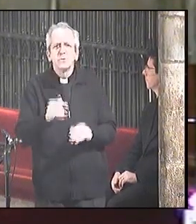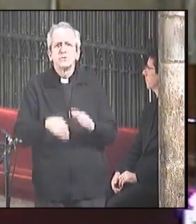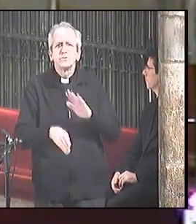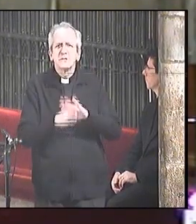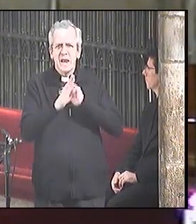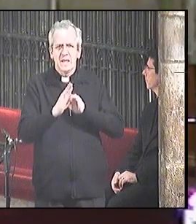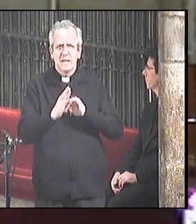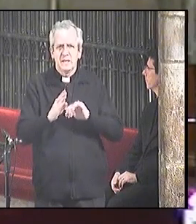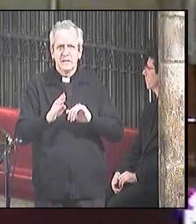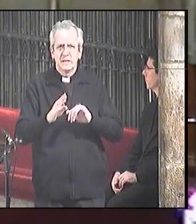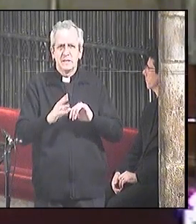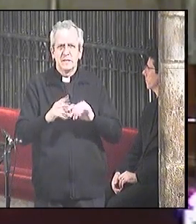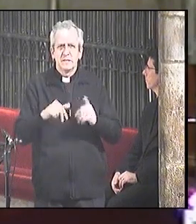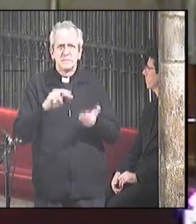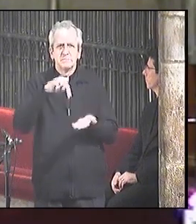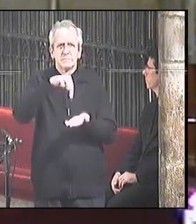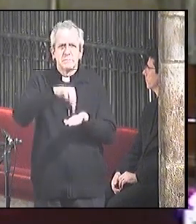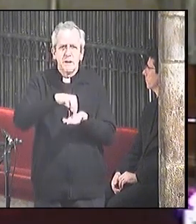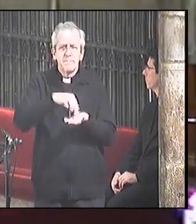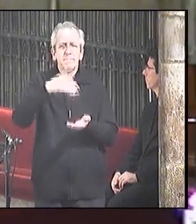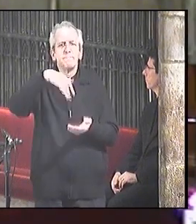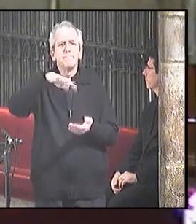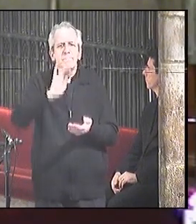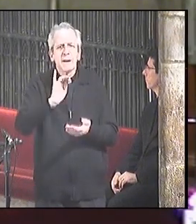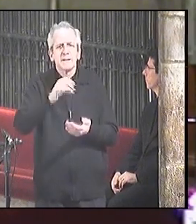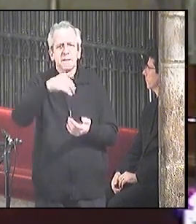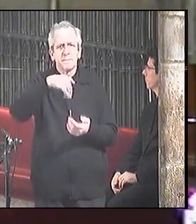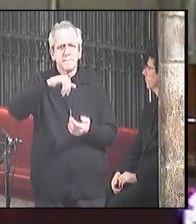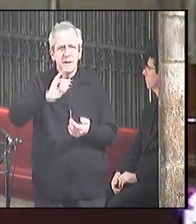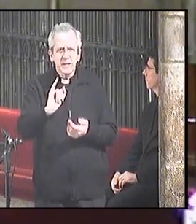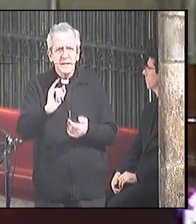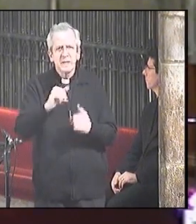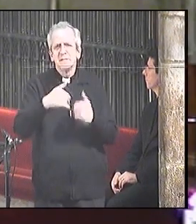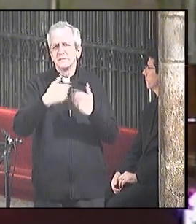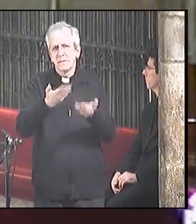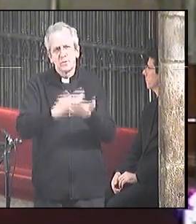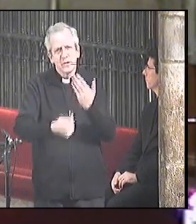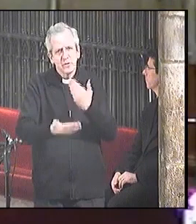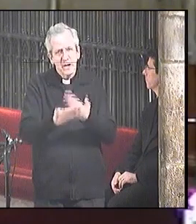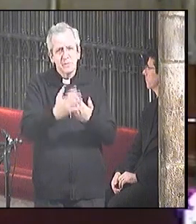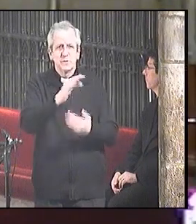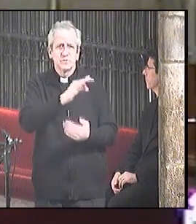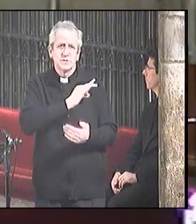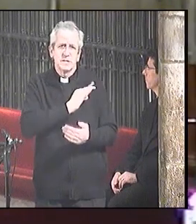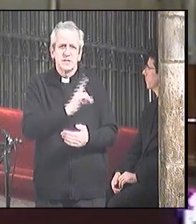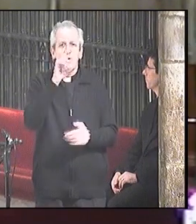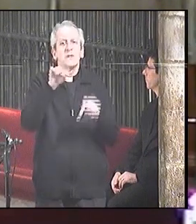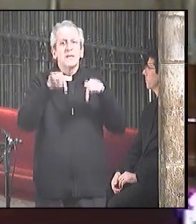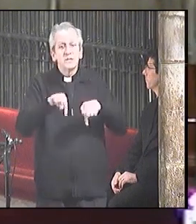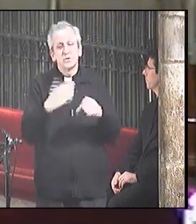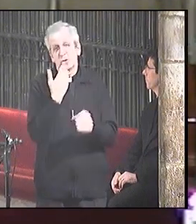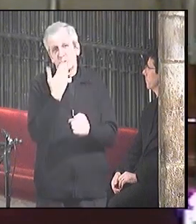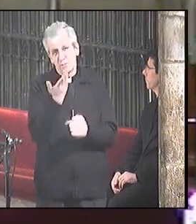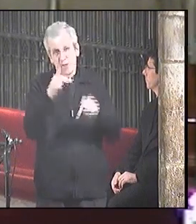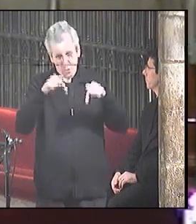lo devuelve a su familia. Marta y María se abandonaron en las manos del Señor, y eso es lo que nos pide